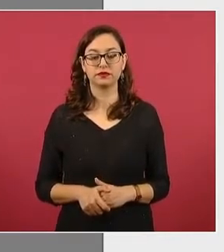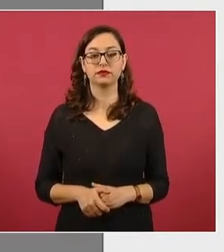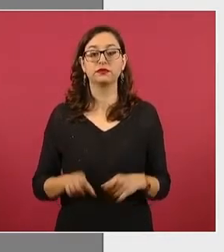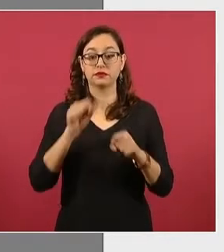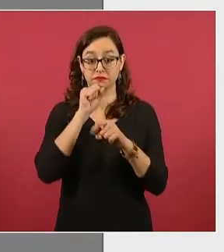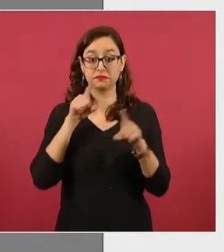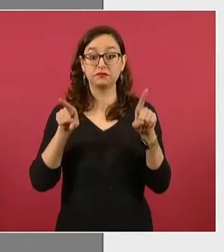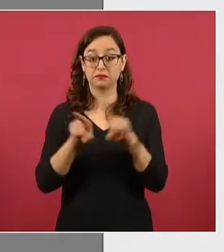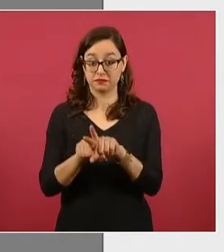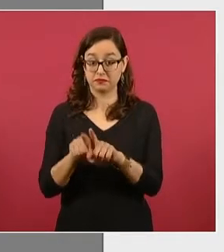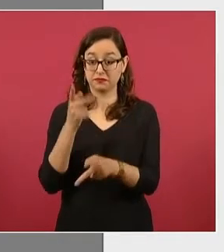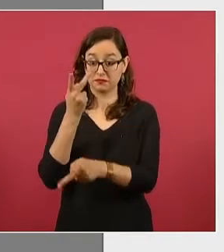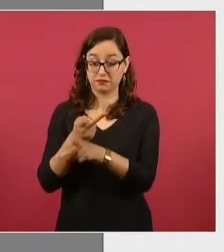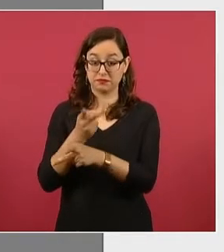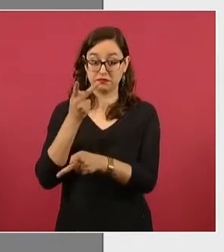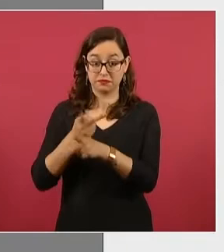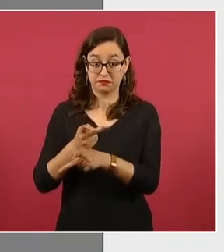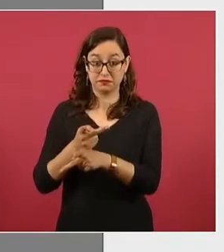preparatoria.